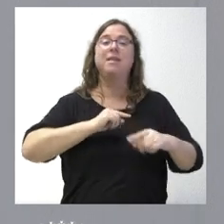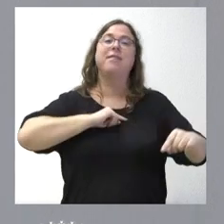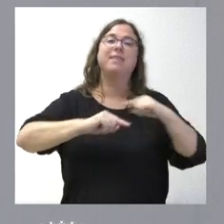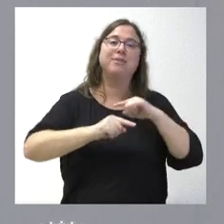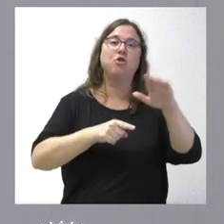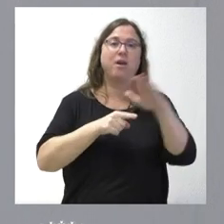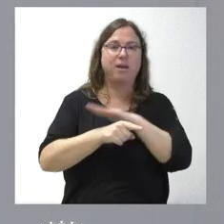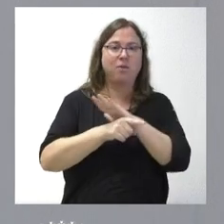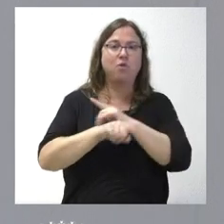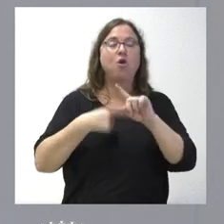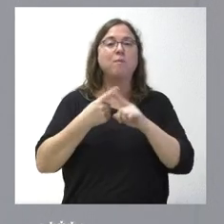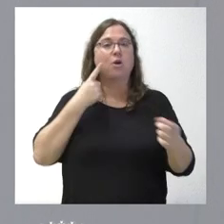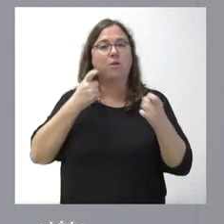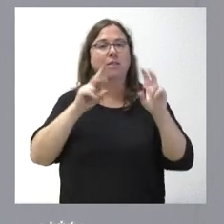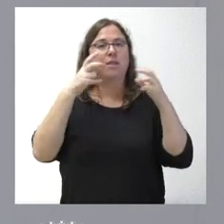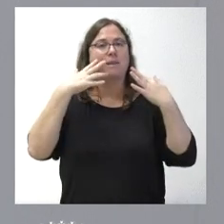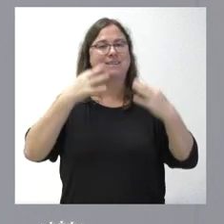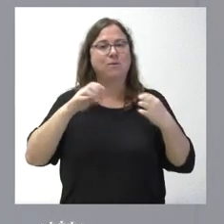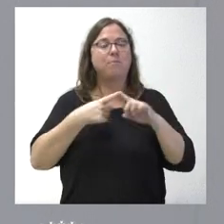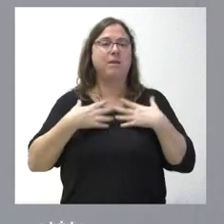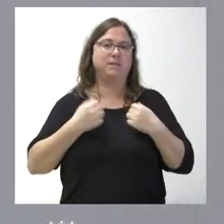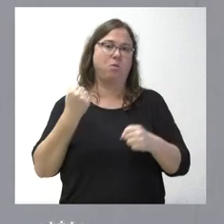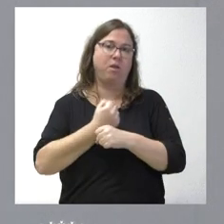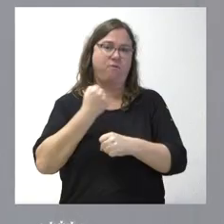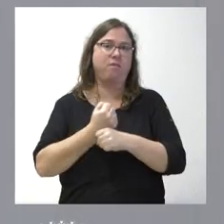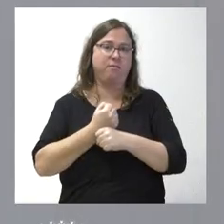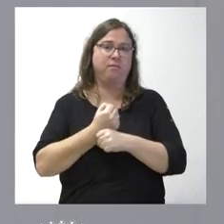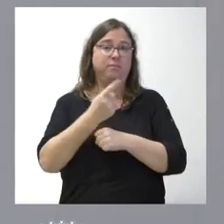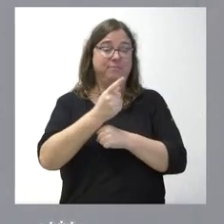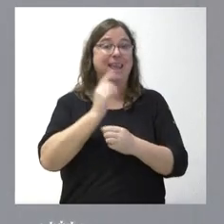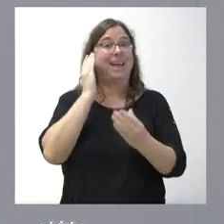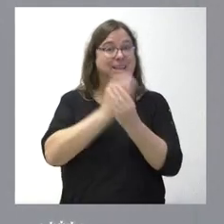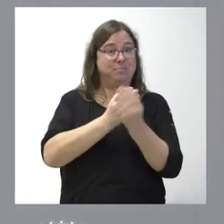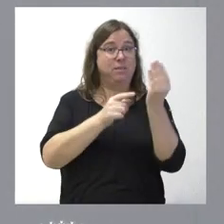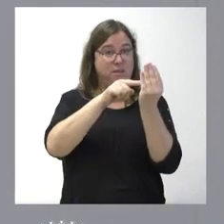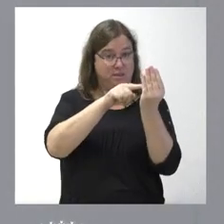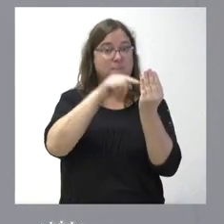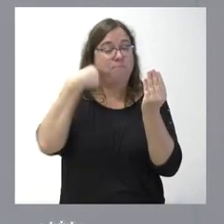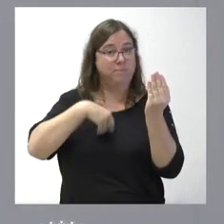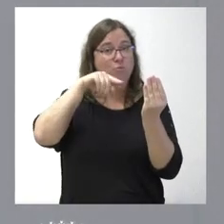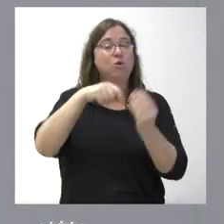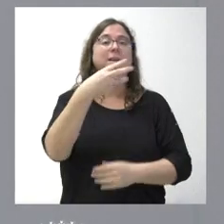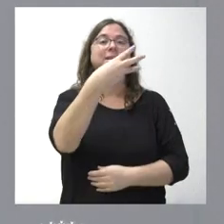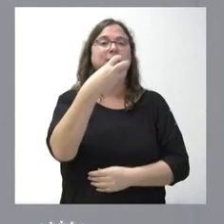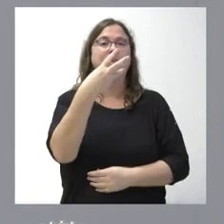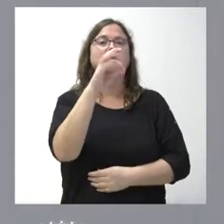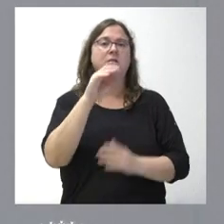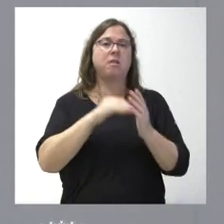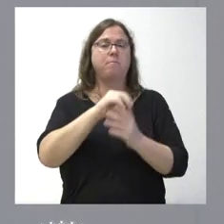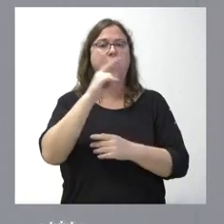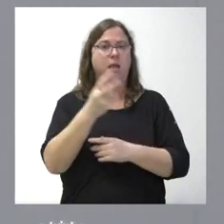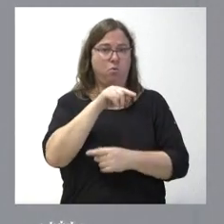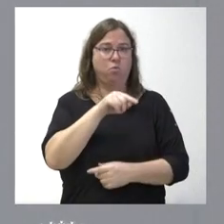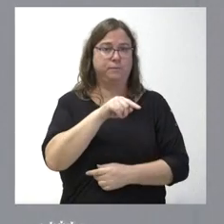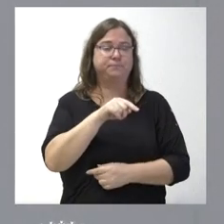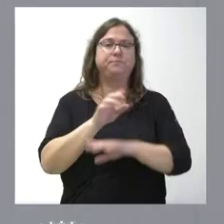coordinación en materia de seguridad y salud laboral que es el expediente que hoy traemos por un importe de 330.000